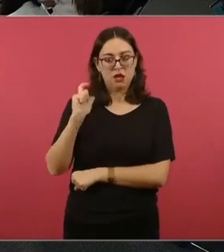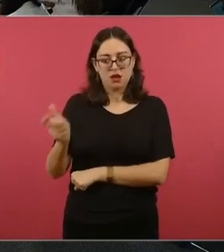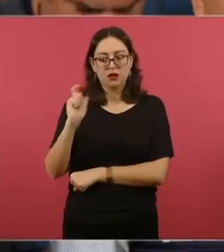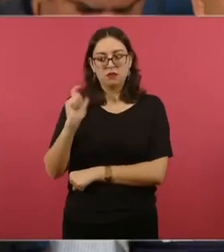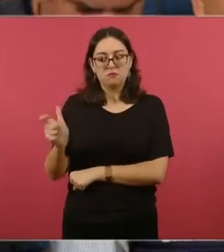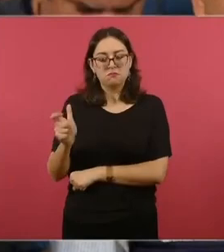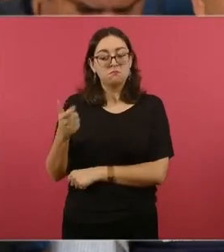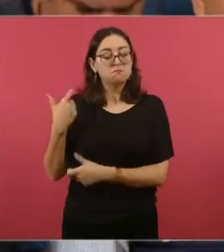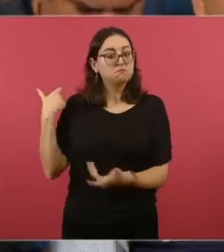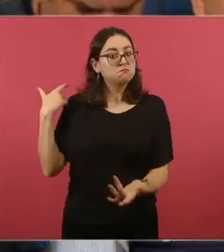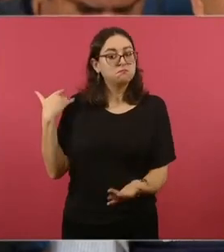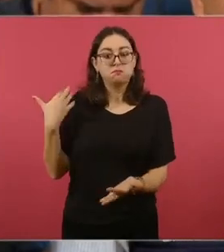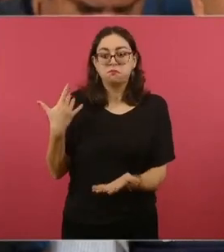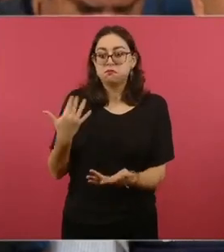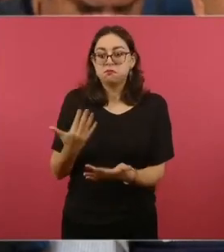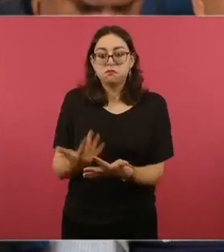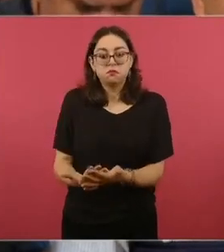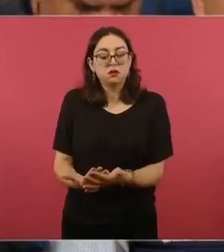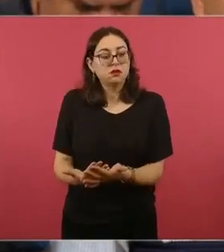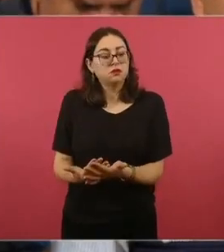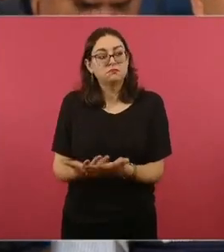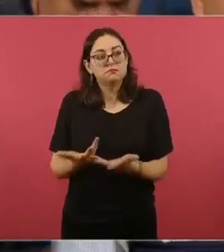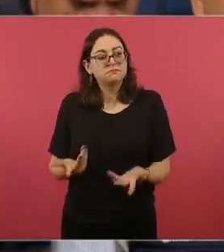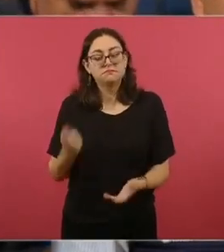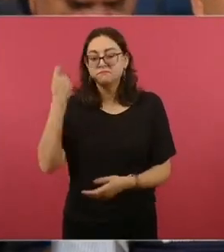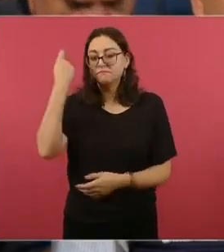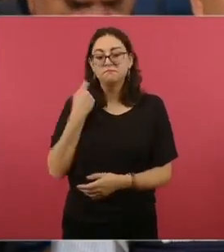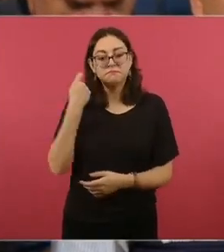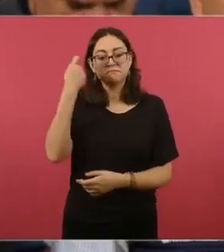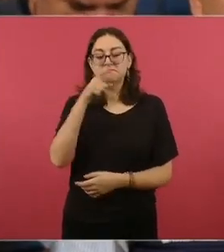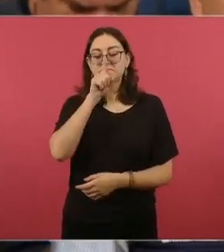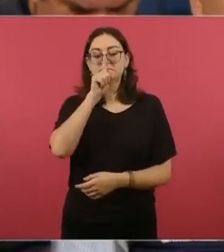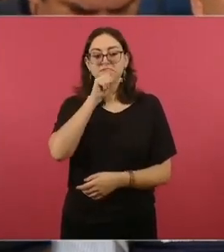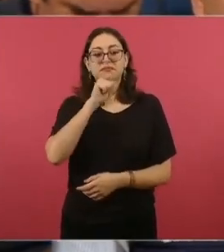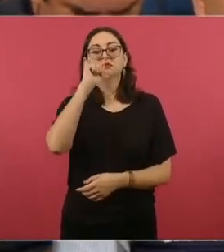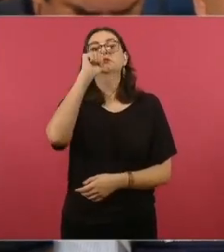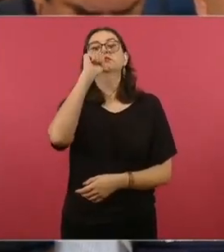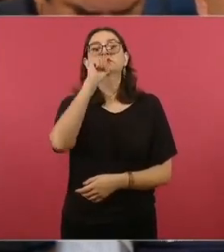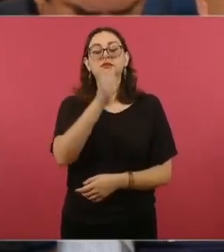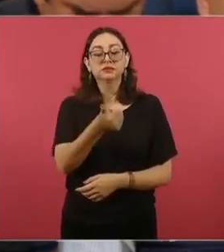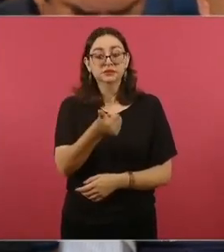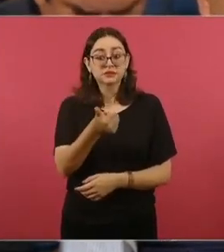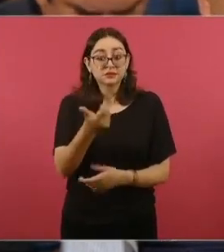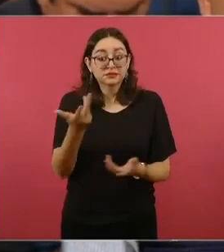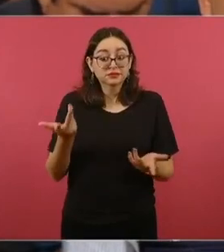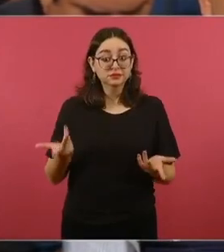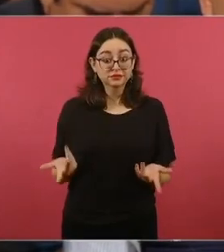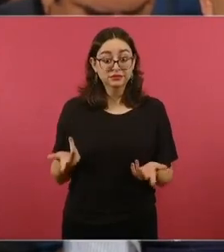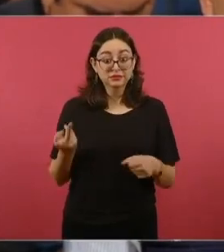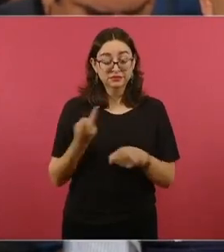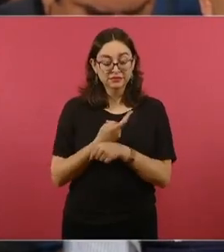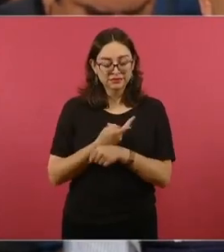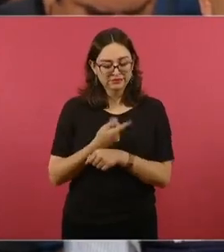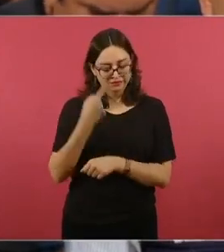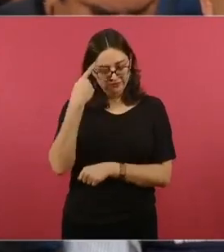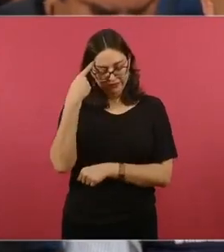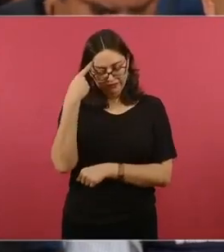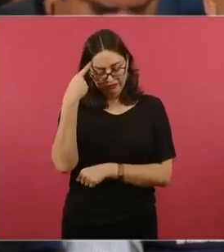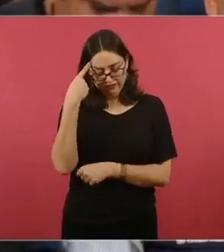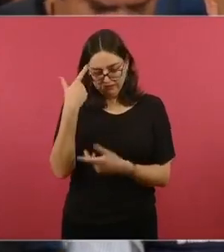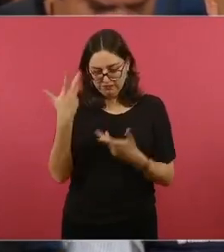nada. Esto es en su pensión que está reclamando en el IMSS. Entonces envió unos